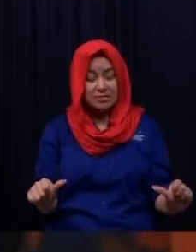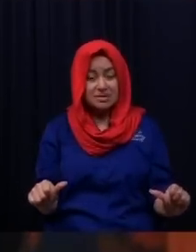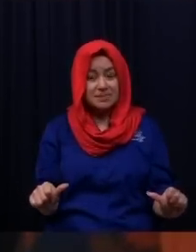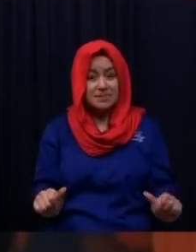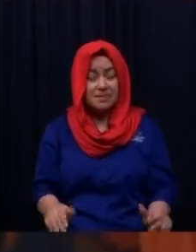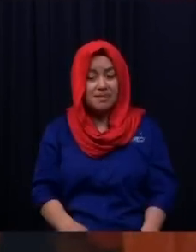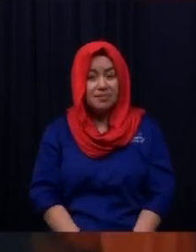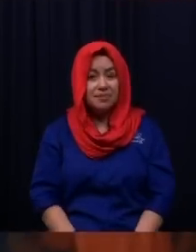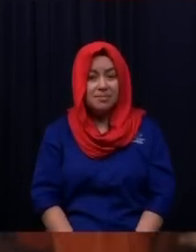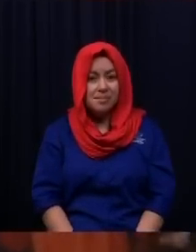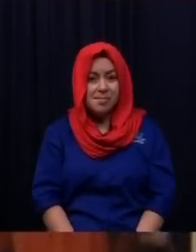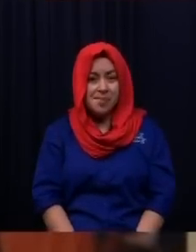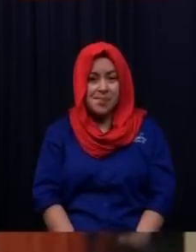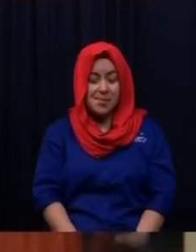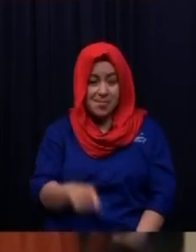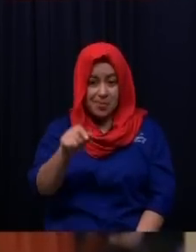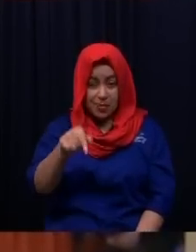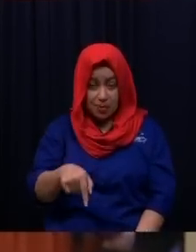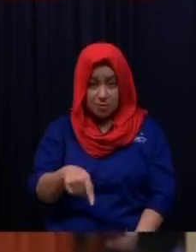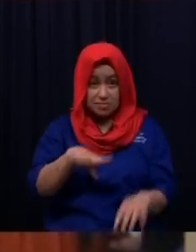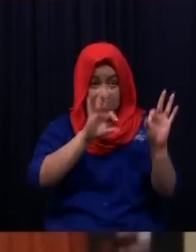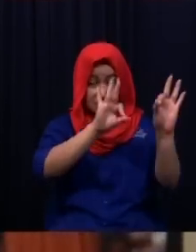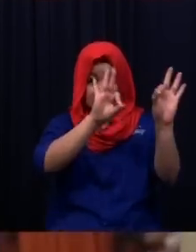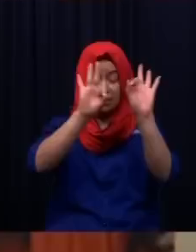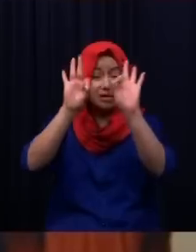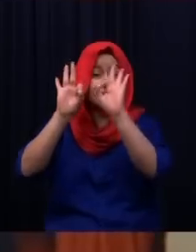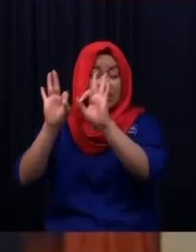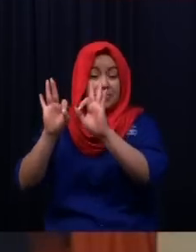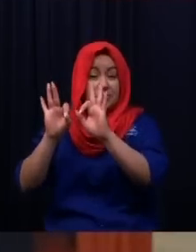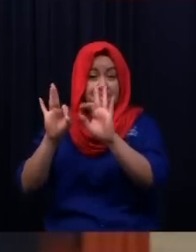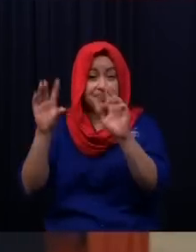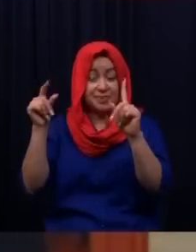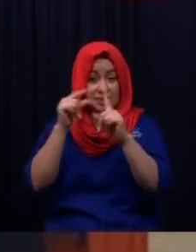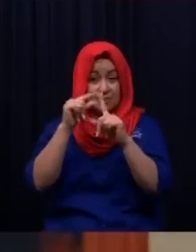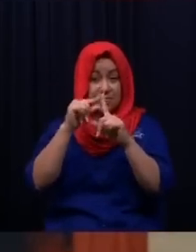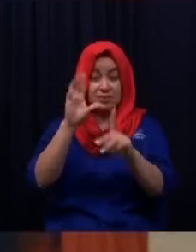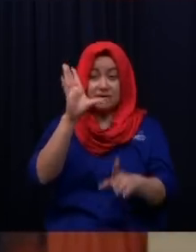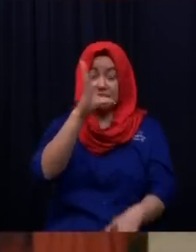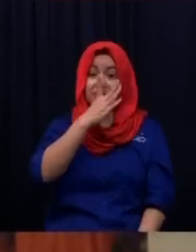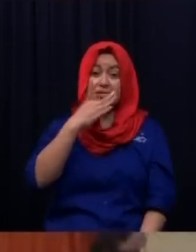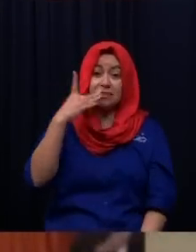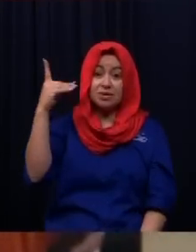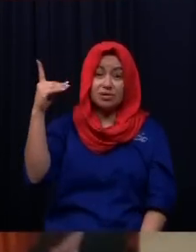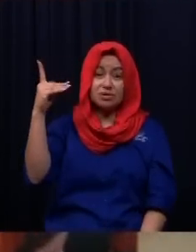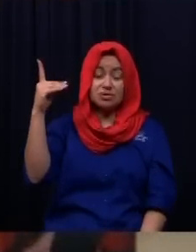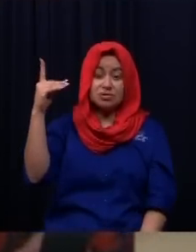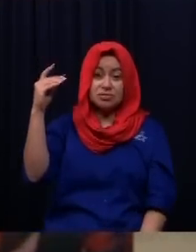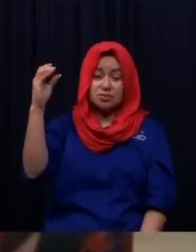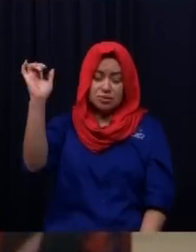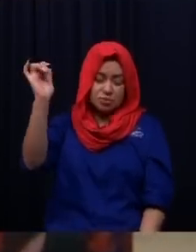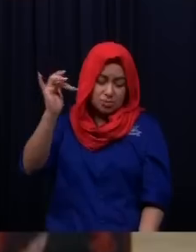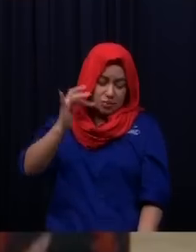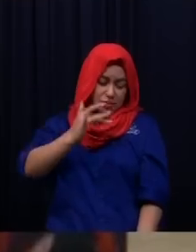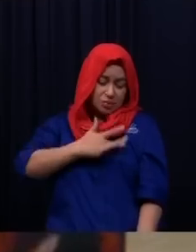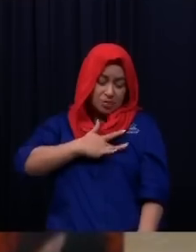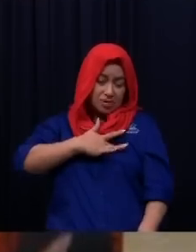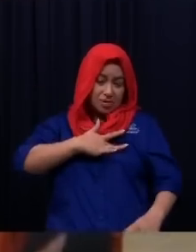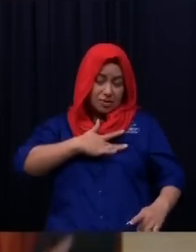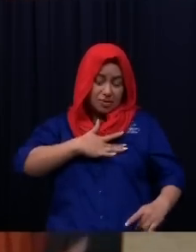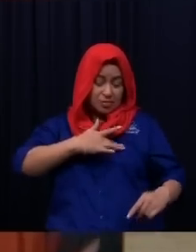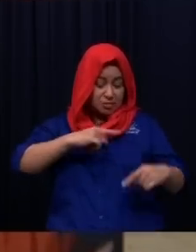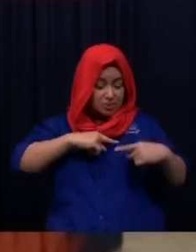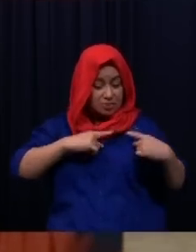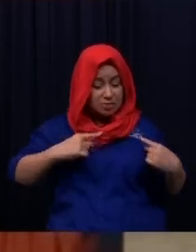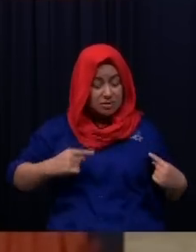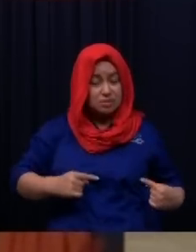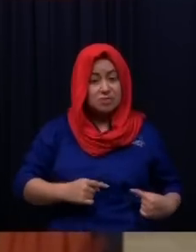apóstol ha predicado y la palabra Dios ha tocado vidas en esta mañana. Puedes